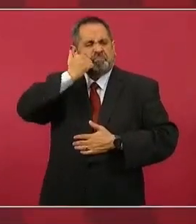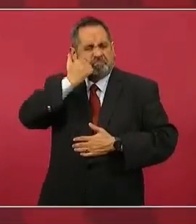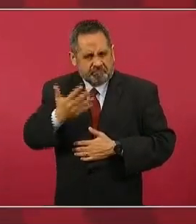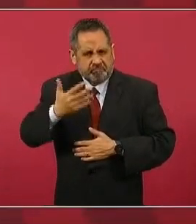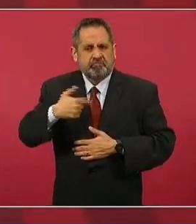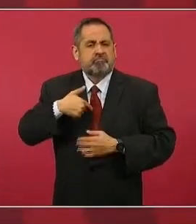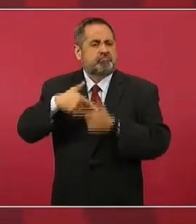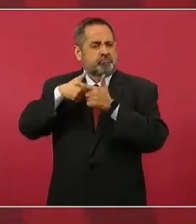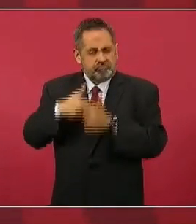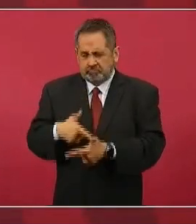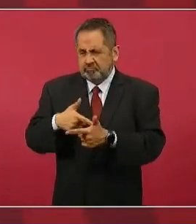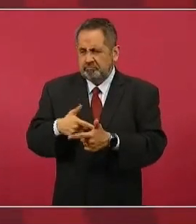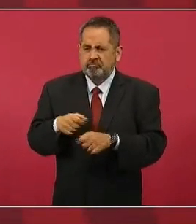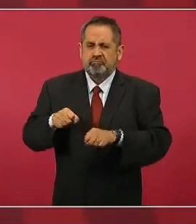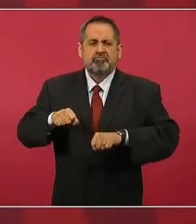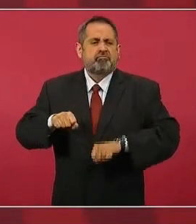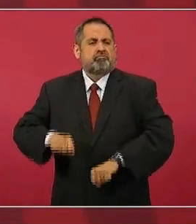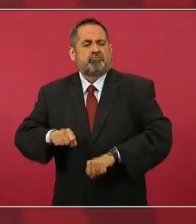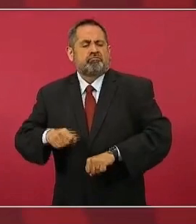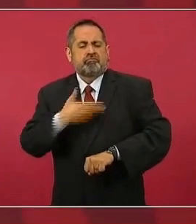que era un hombre de poder.